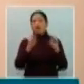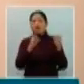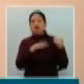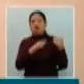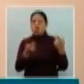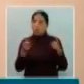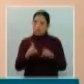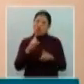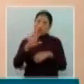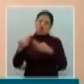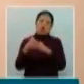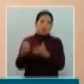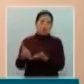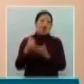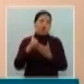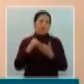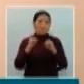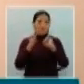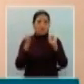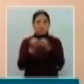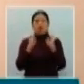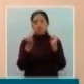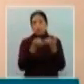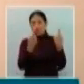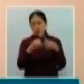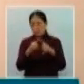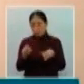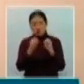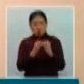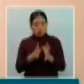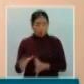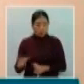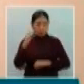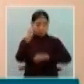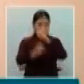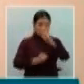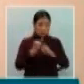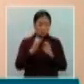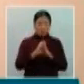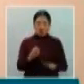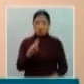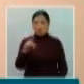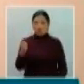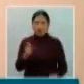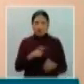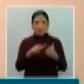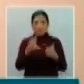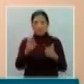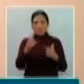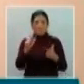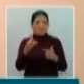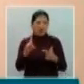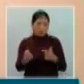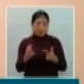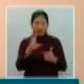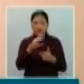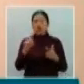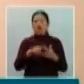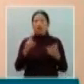la colaboración de instituciones o de organismos internacionales como el UNFPA, CELADE